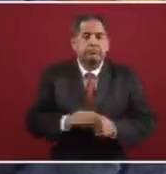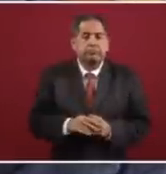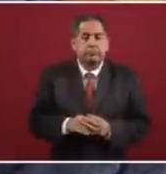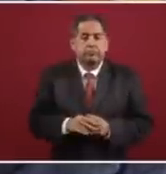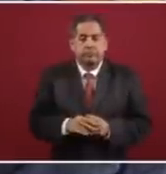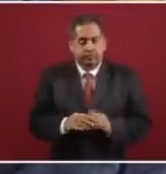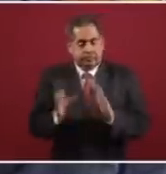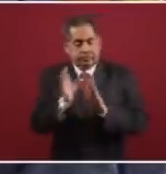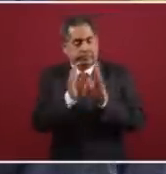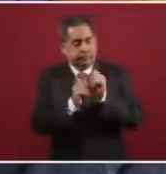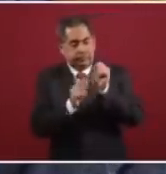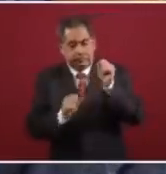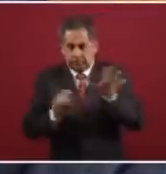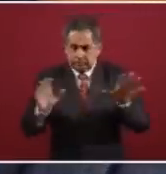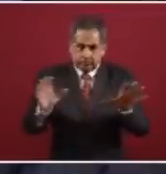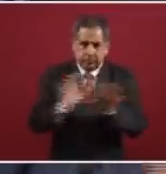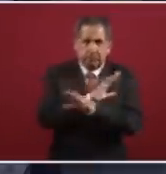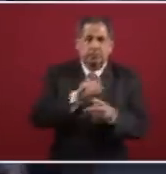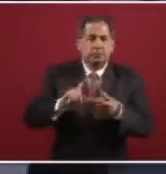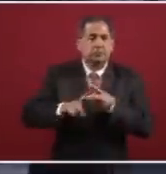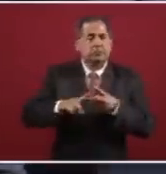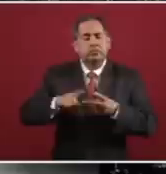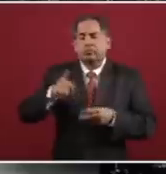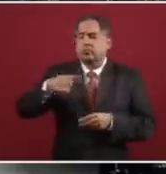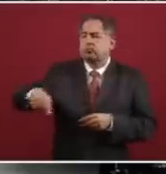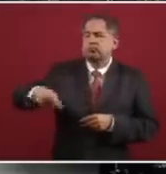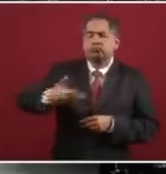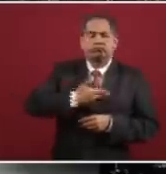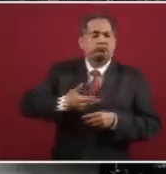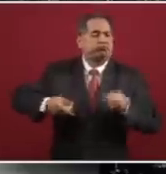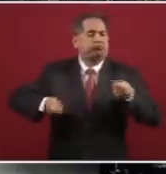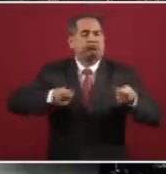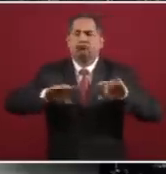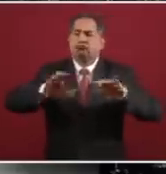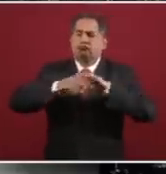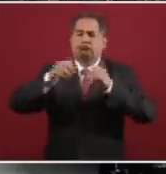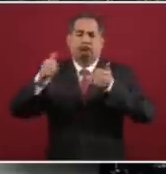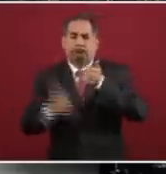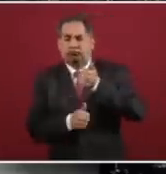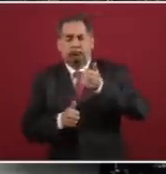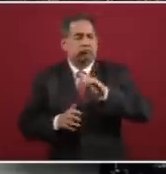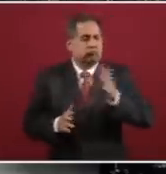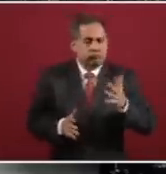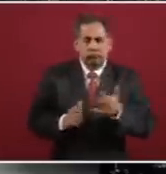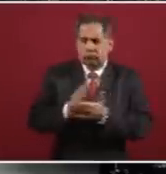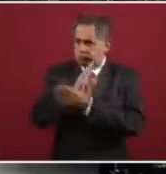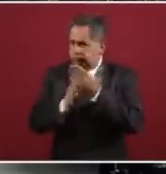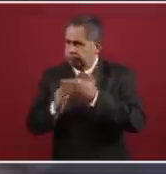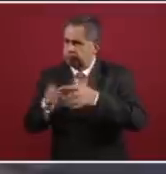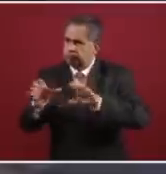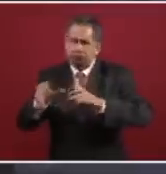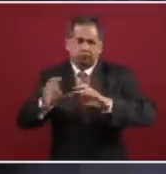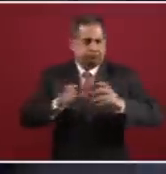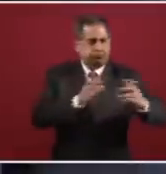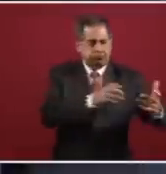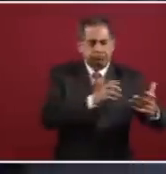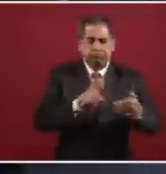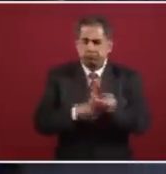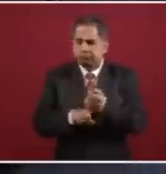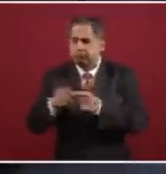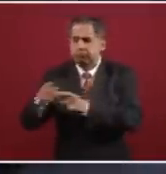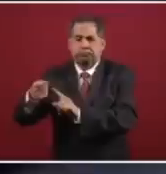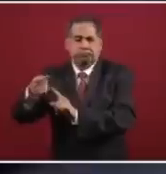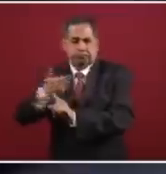la Constitución, el fin del presidencialismo, buscar un régimen más semiparlamentario que evite